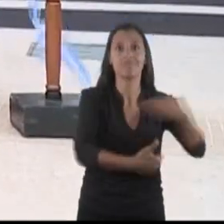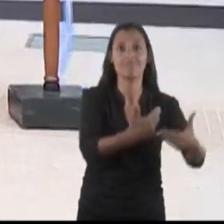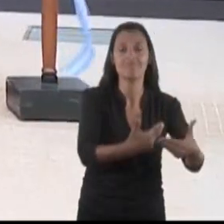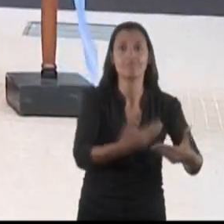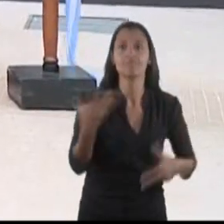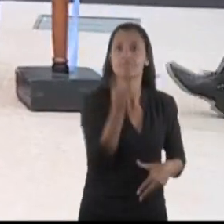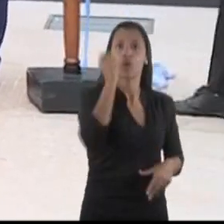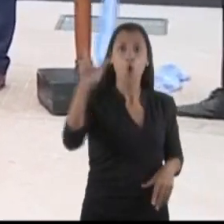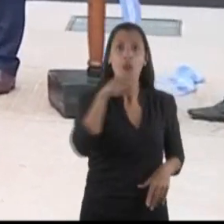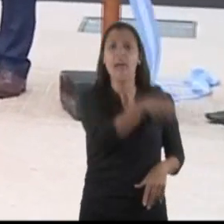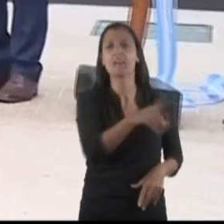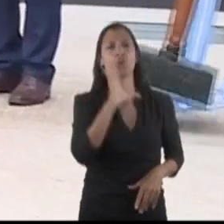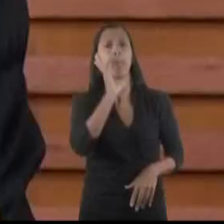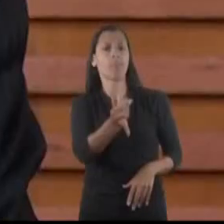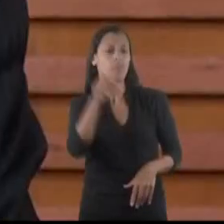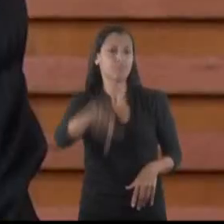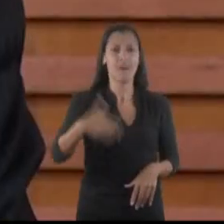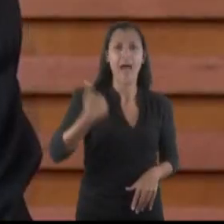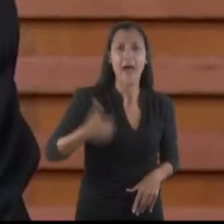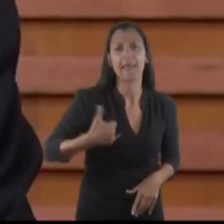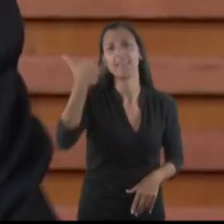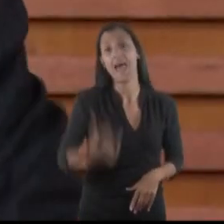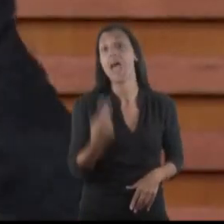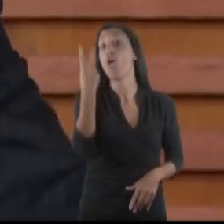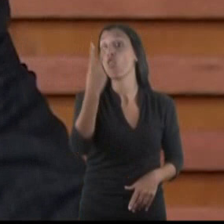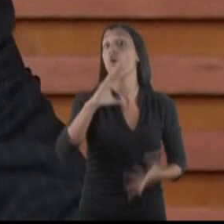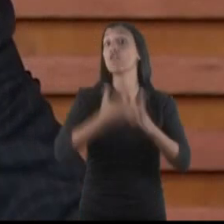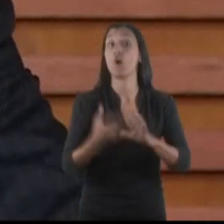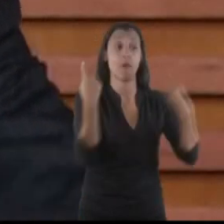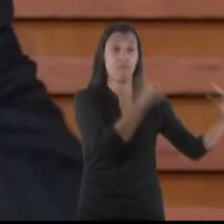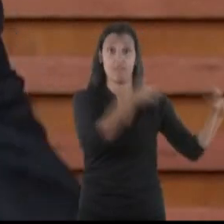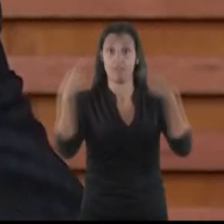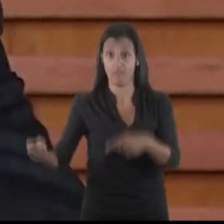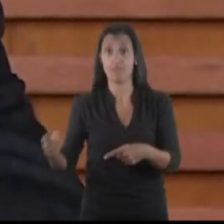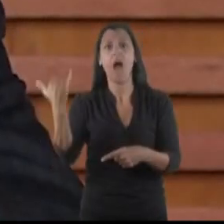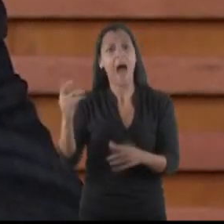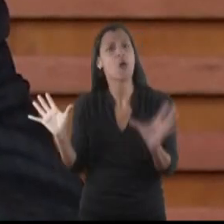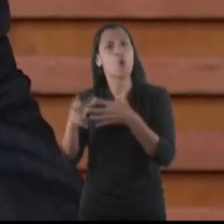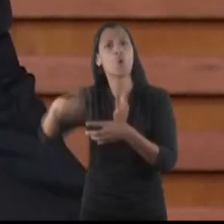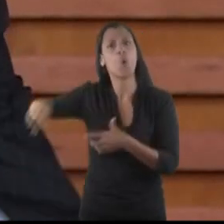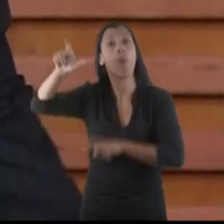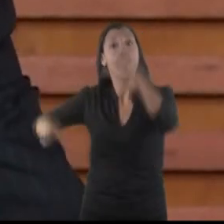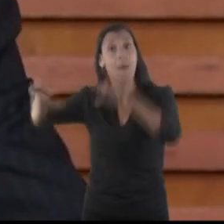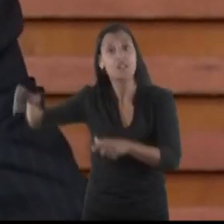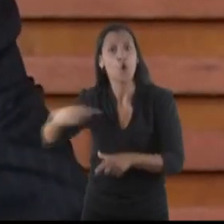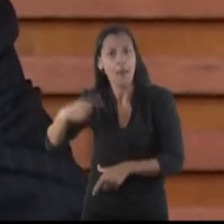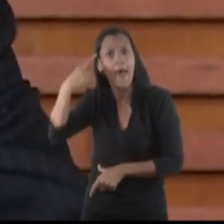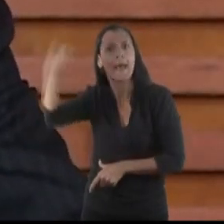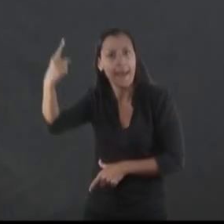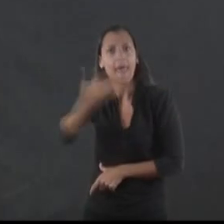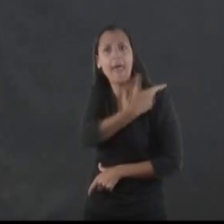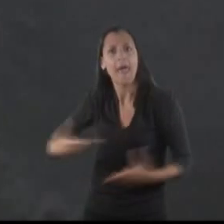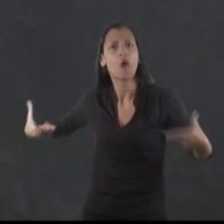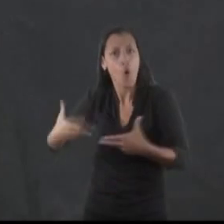lo que deja al descubierto es que en el país hay dos formas de ver las cosas. Los que creemos que el Estado debe estar